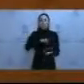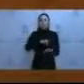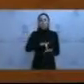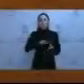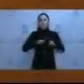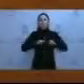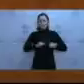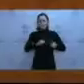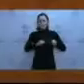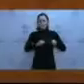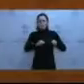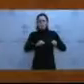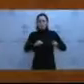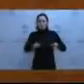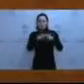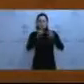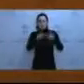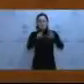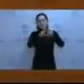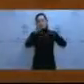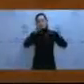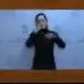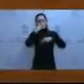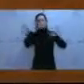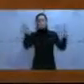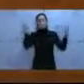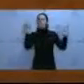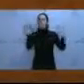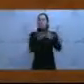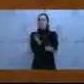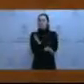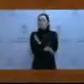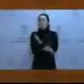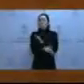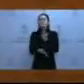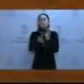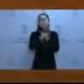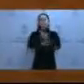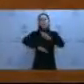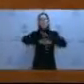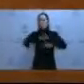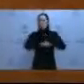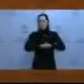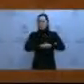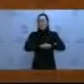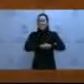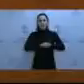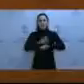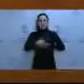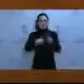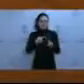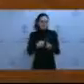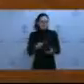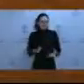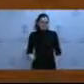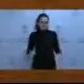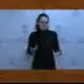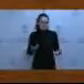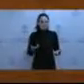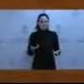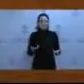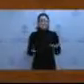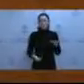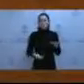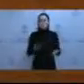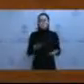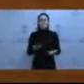sociedad o empresa pública son absolutamente legales y tienen que saber